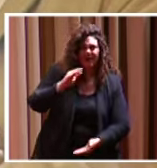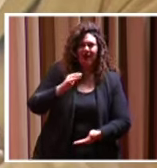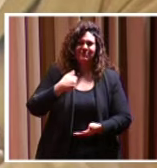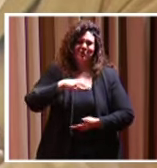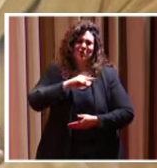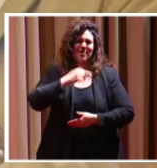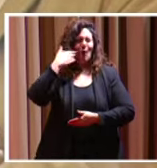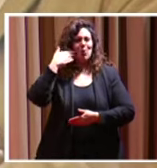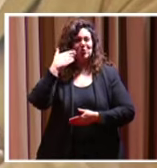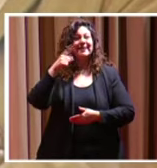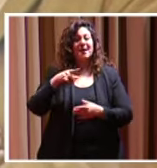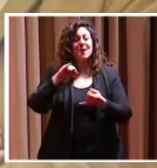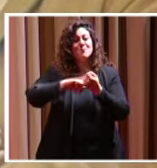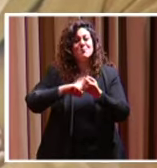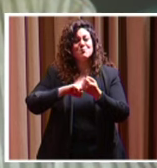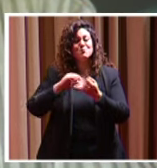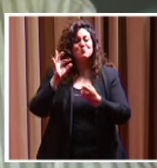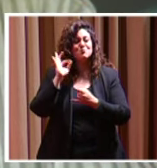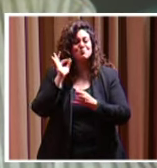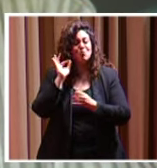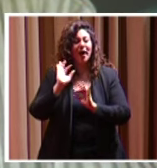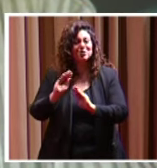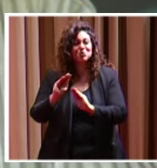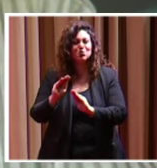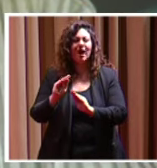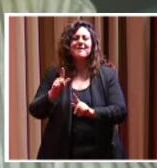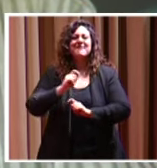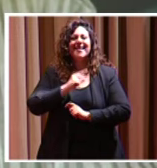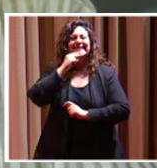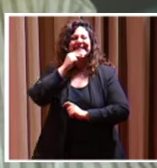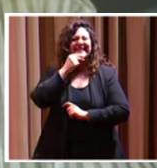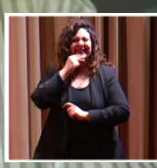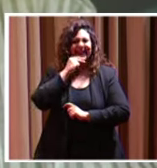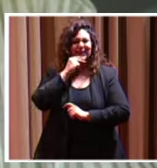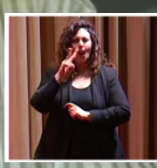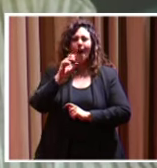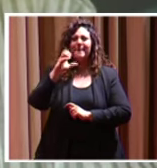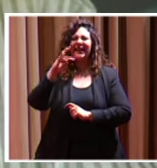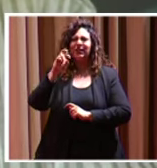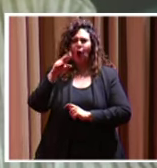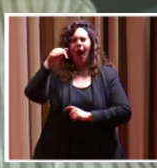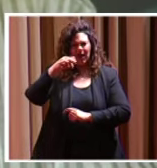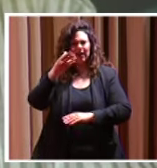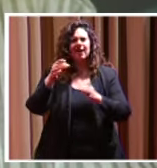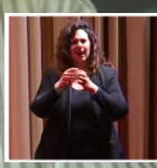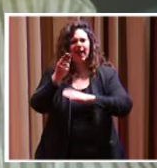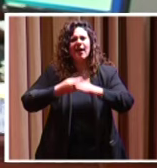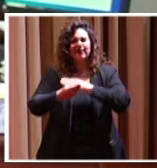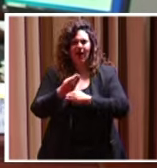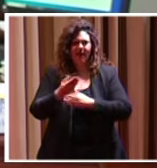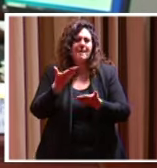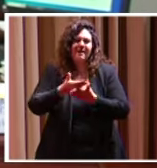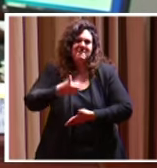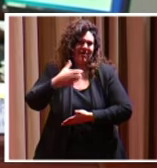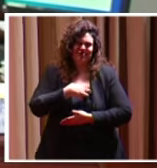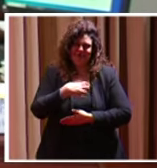mujer, nuestra Inma, nos han dado la mejor satisfacción. A Víctor, un nieto granadino. ¿Qué más puedo pedir? Si